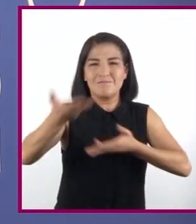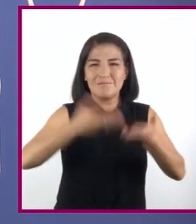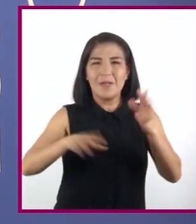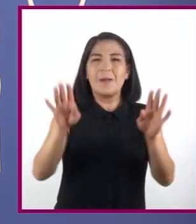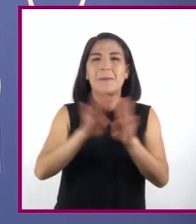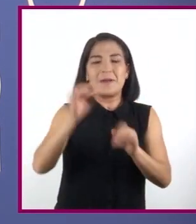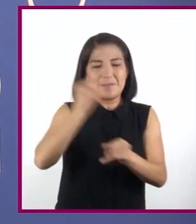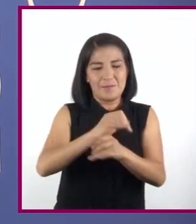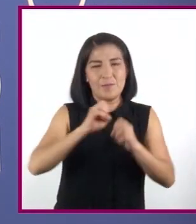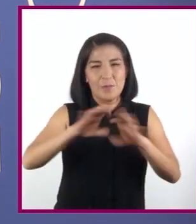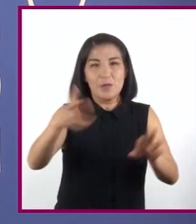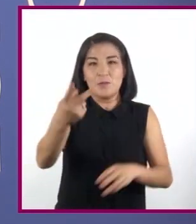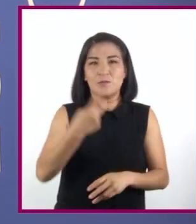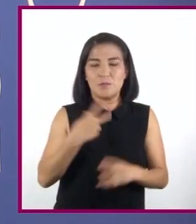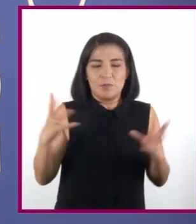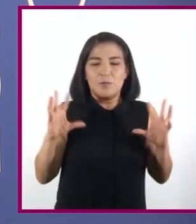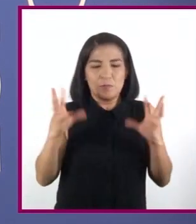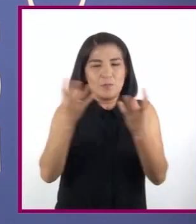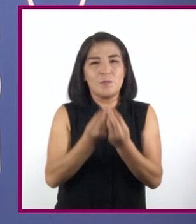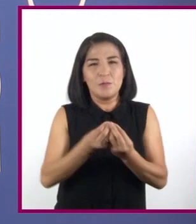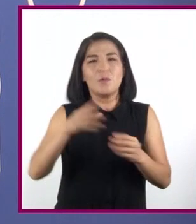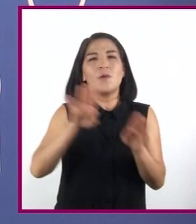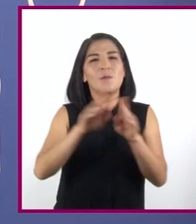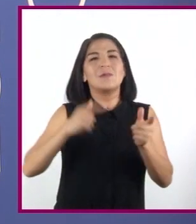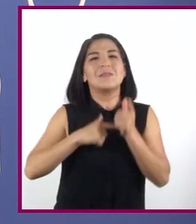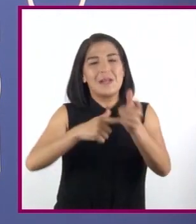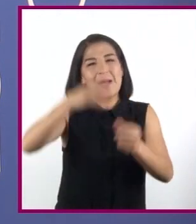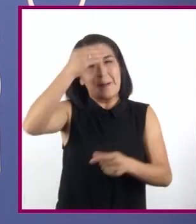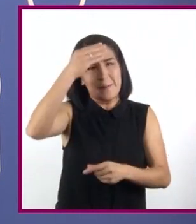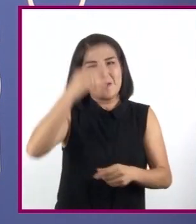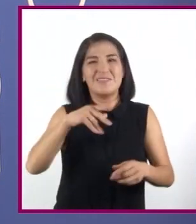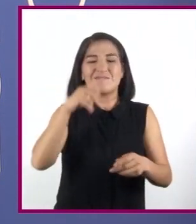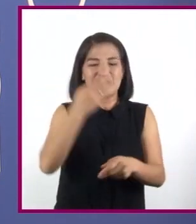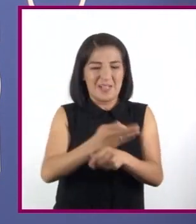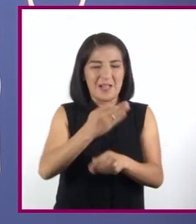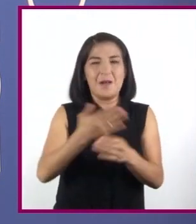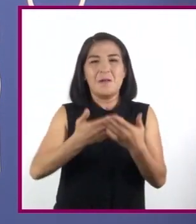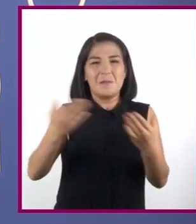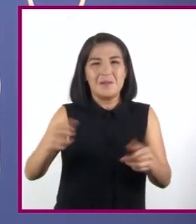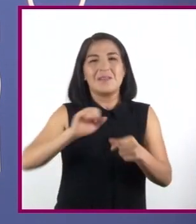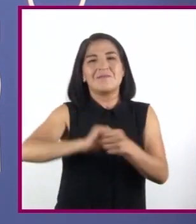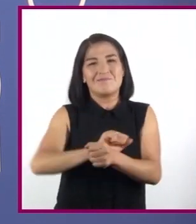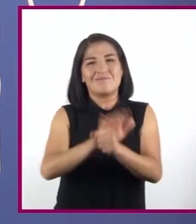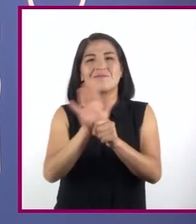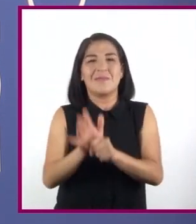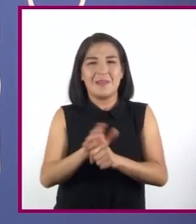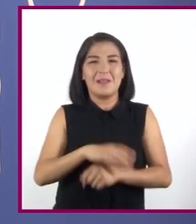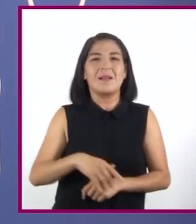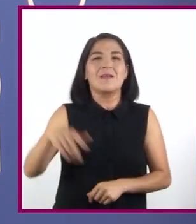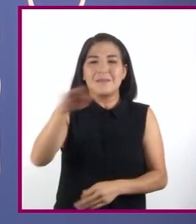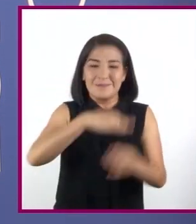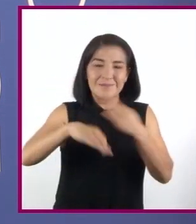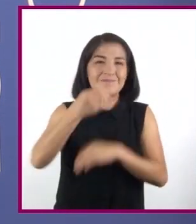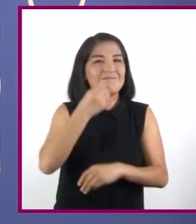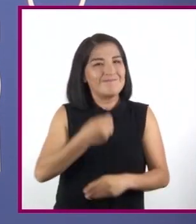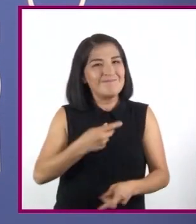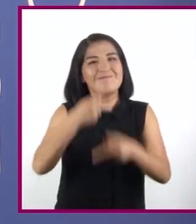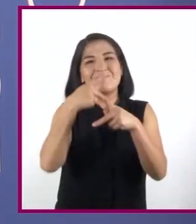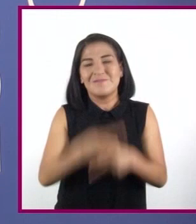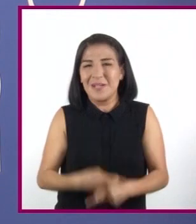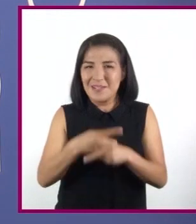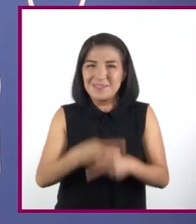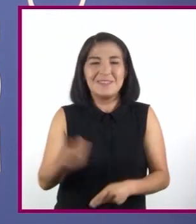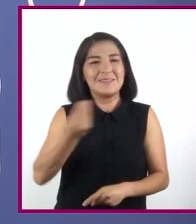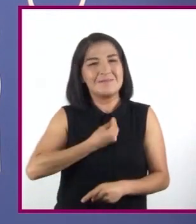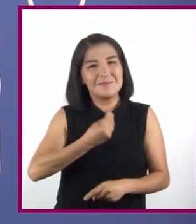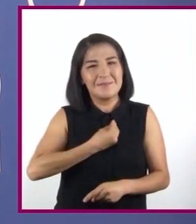ustedes para que juntos podamos seguir aprendiendo en este periodo de contingencia, en el que hemos aumentado nuestra paciencia y tolerancia, además